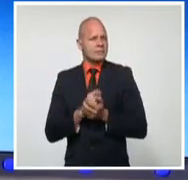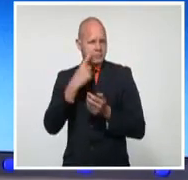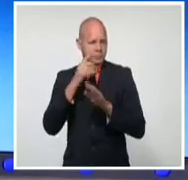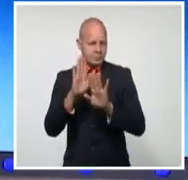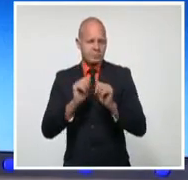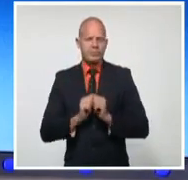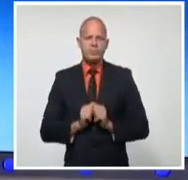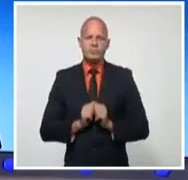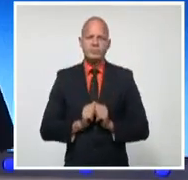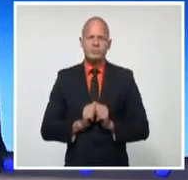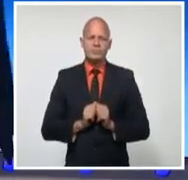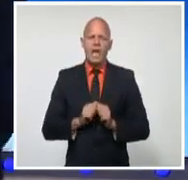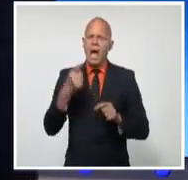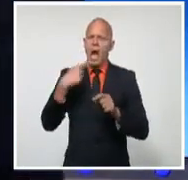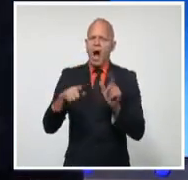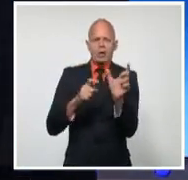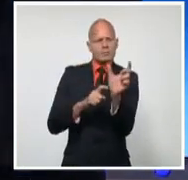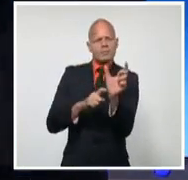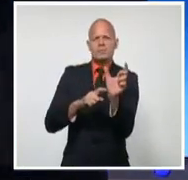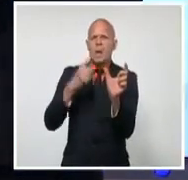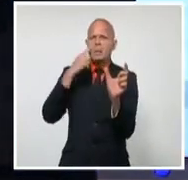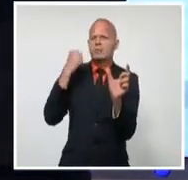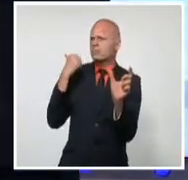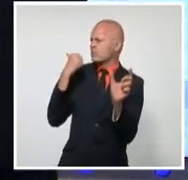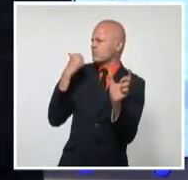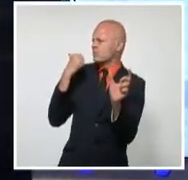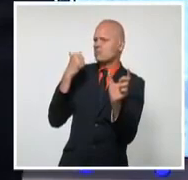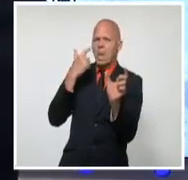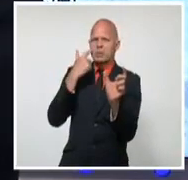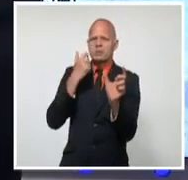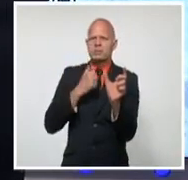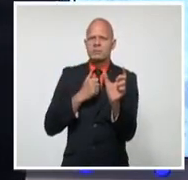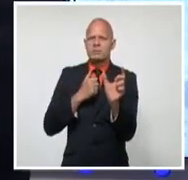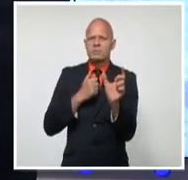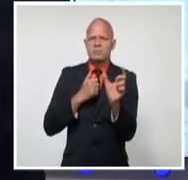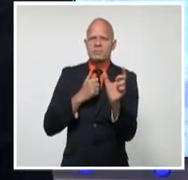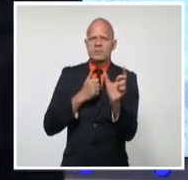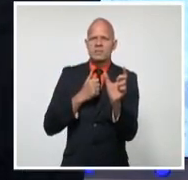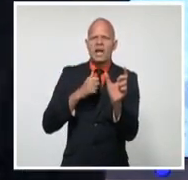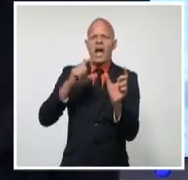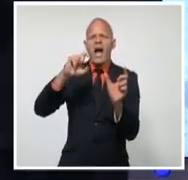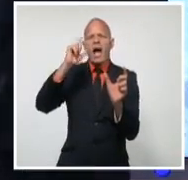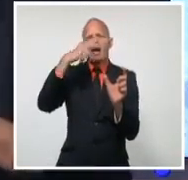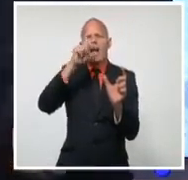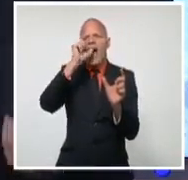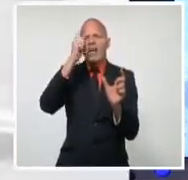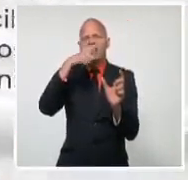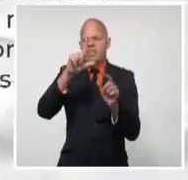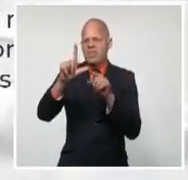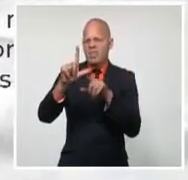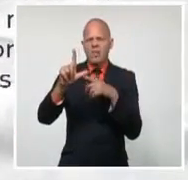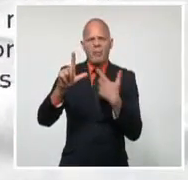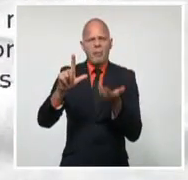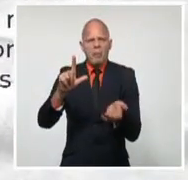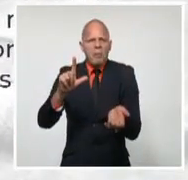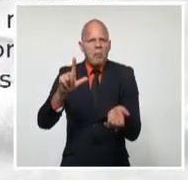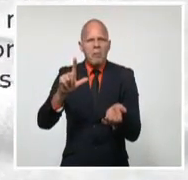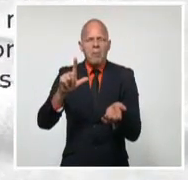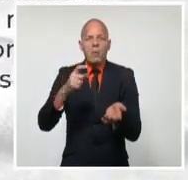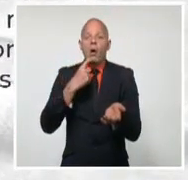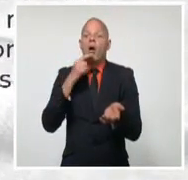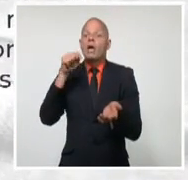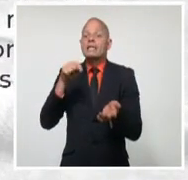CADAL? CADAL, ¿qué significan estas siglas? Vamos a ver. CADAL es el Centro para la Apertura y el Desarrollo de